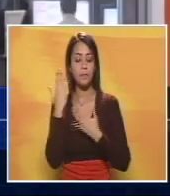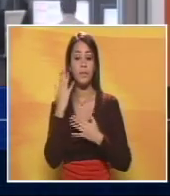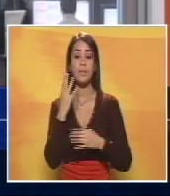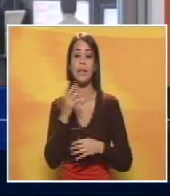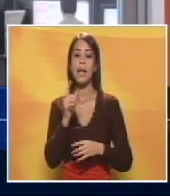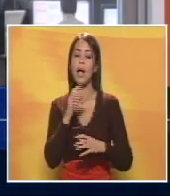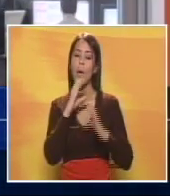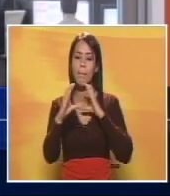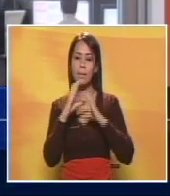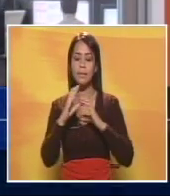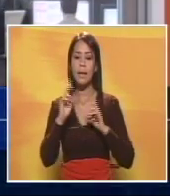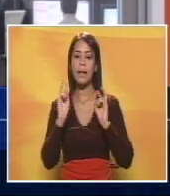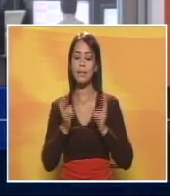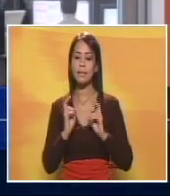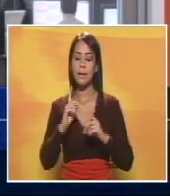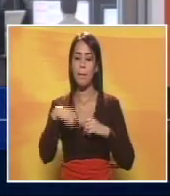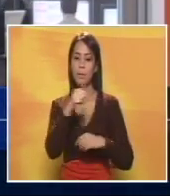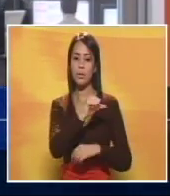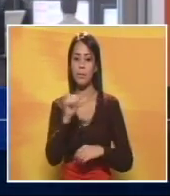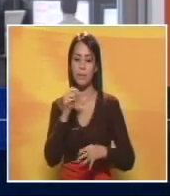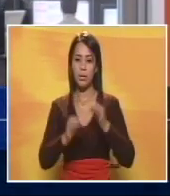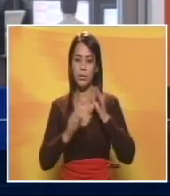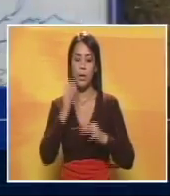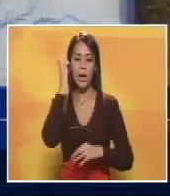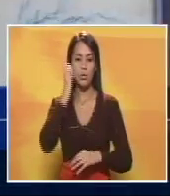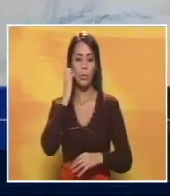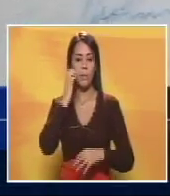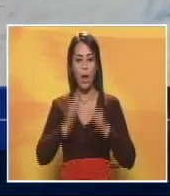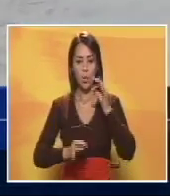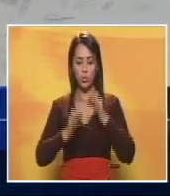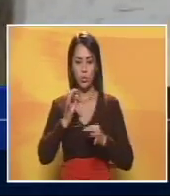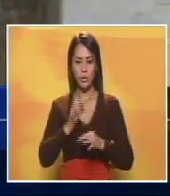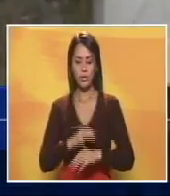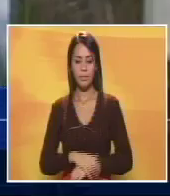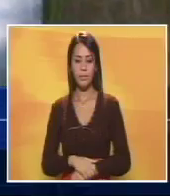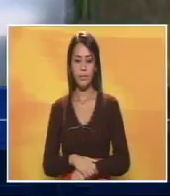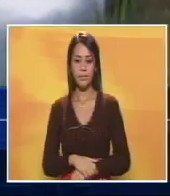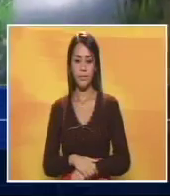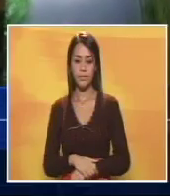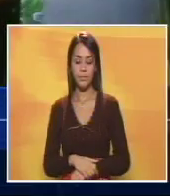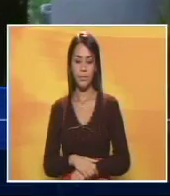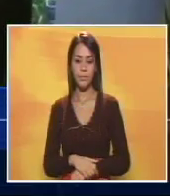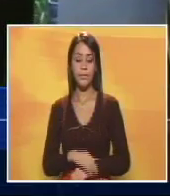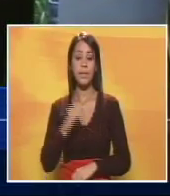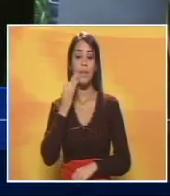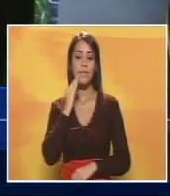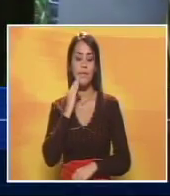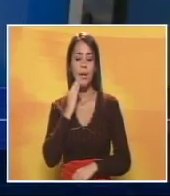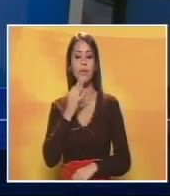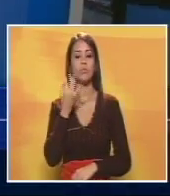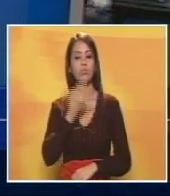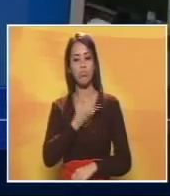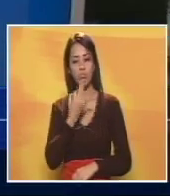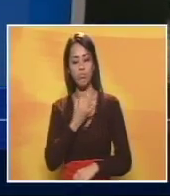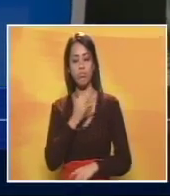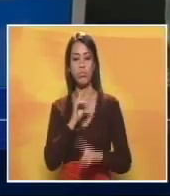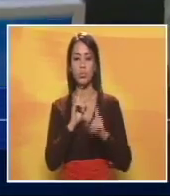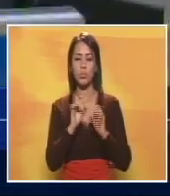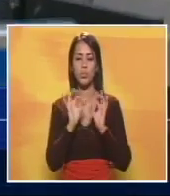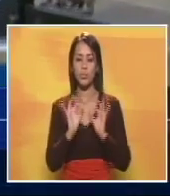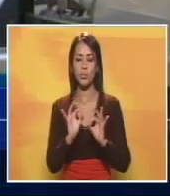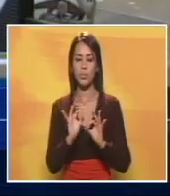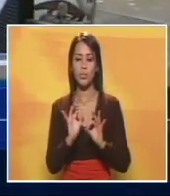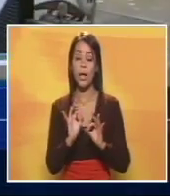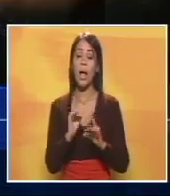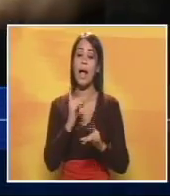del tema la próxima semana con la Comisaría Europea de Justicia, Vera Jourova. Facebook confirmó que la consultoría accedió